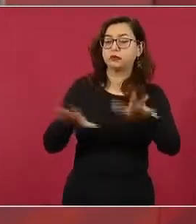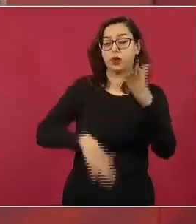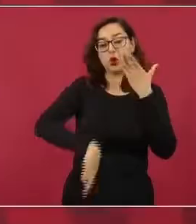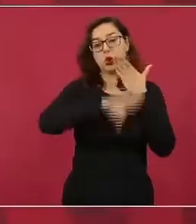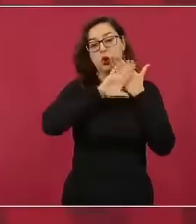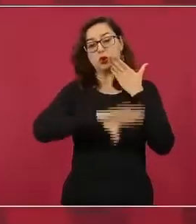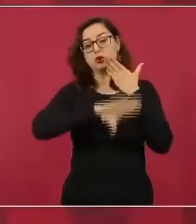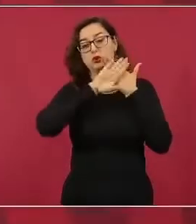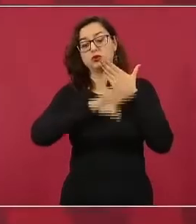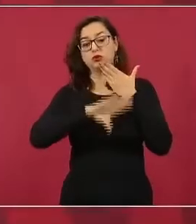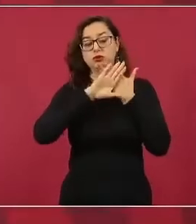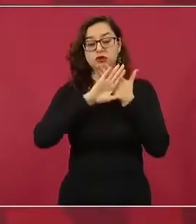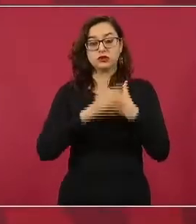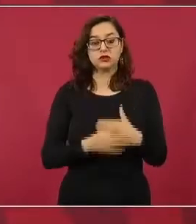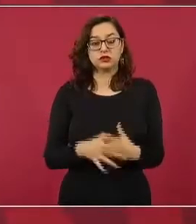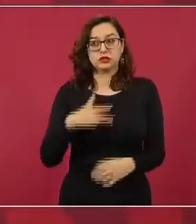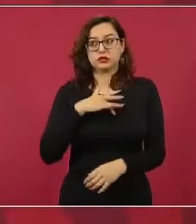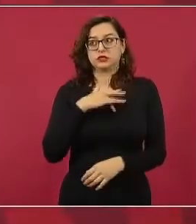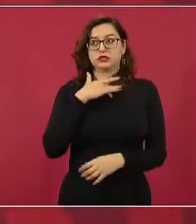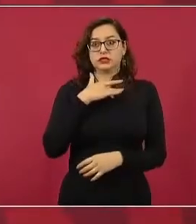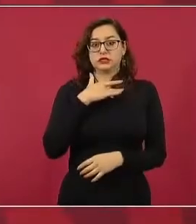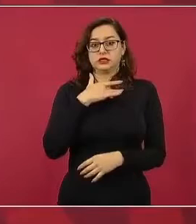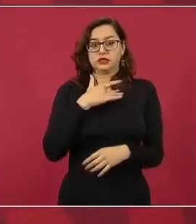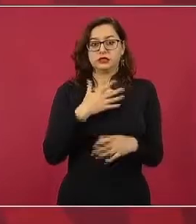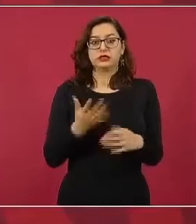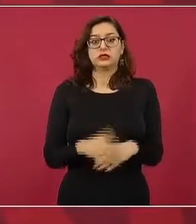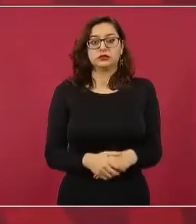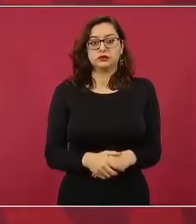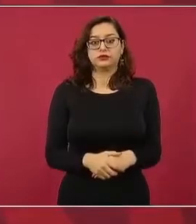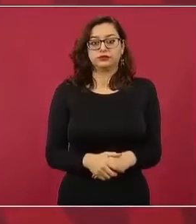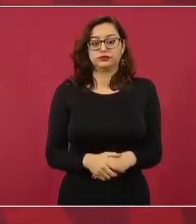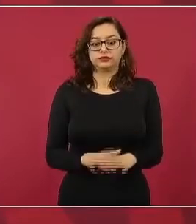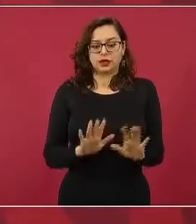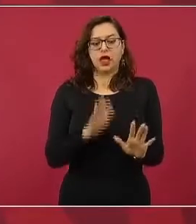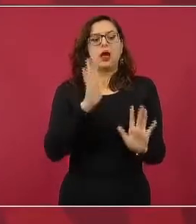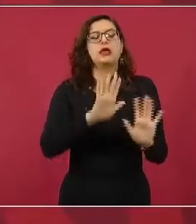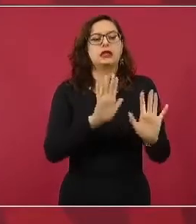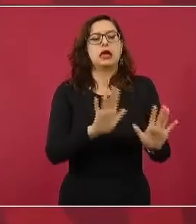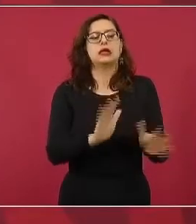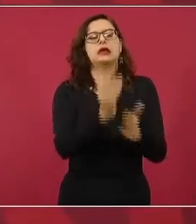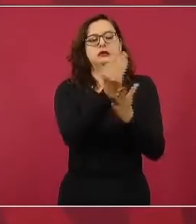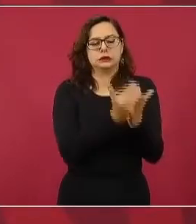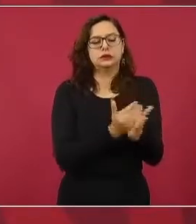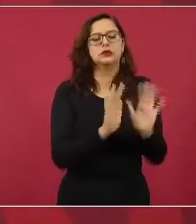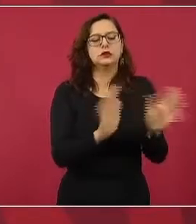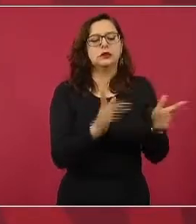pensando que nos iban a hacer cambiar de parecer,